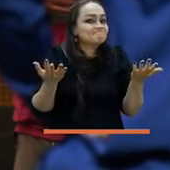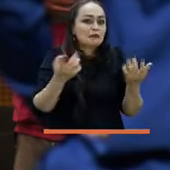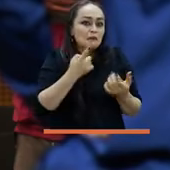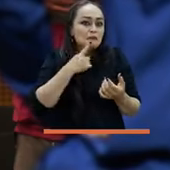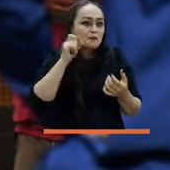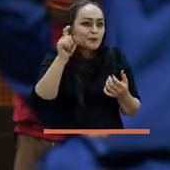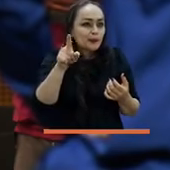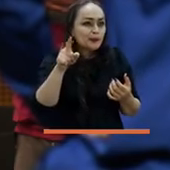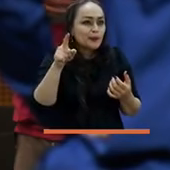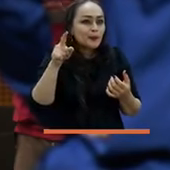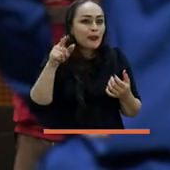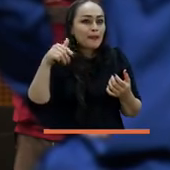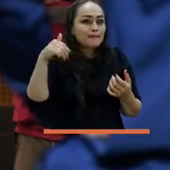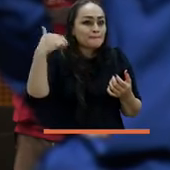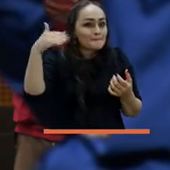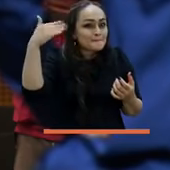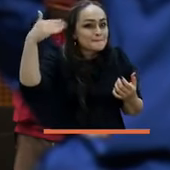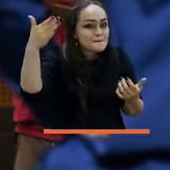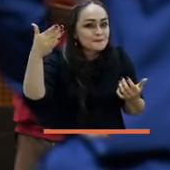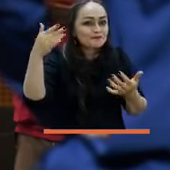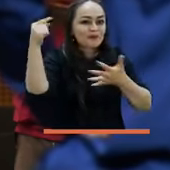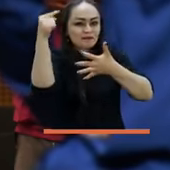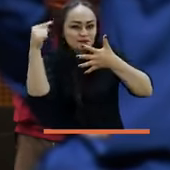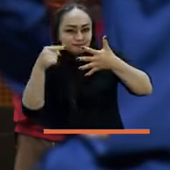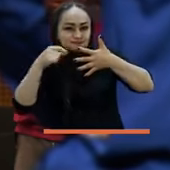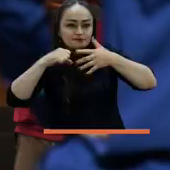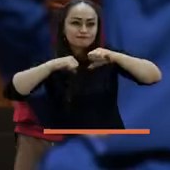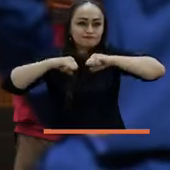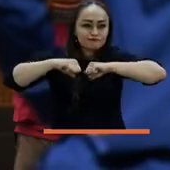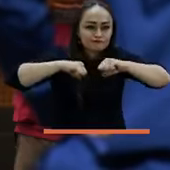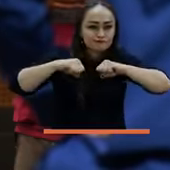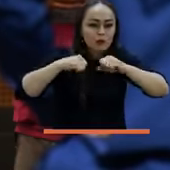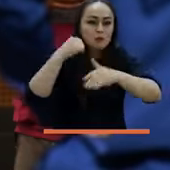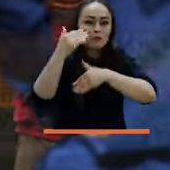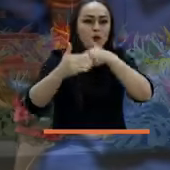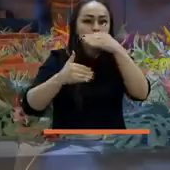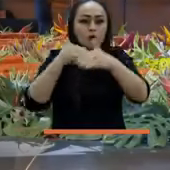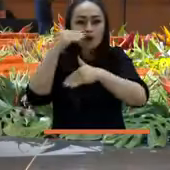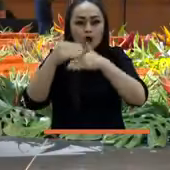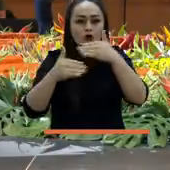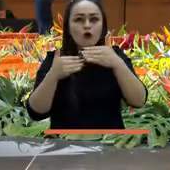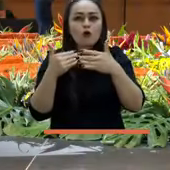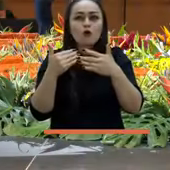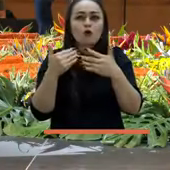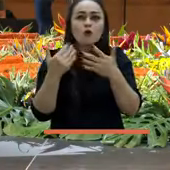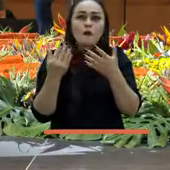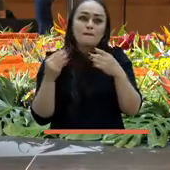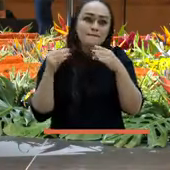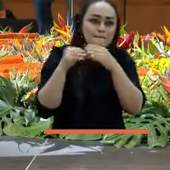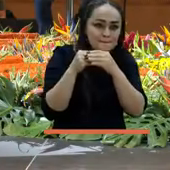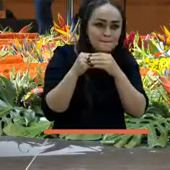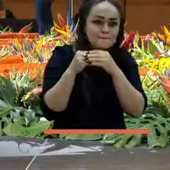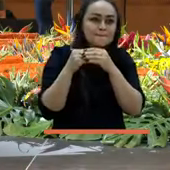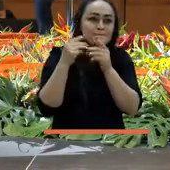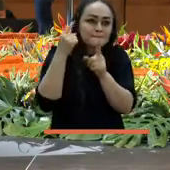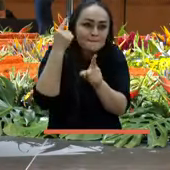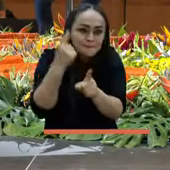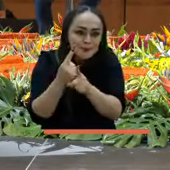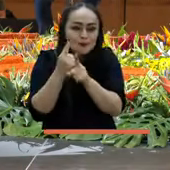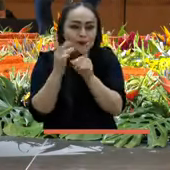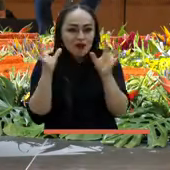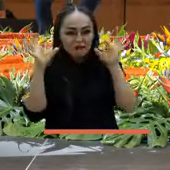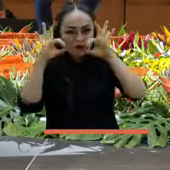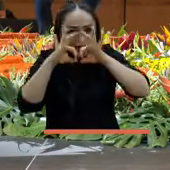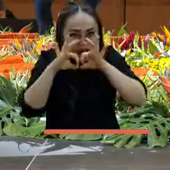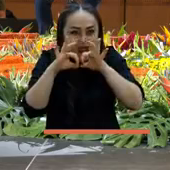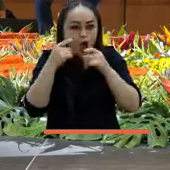que le tiene que acciones que tienen que empezar a emplear ya ejecutar y a pensar que se enfocadas en